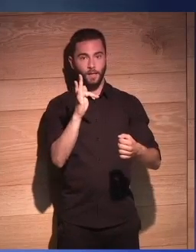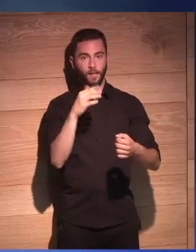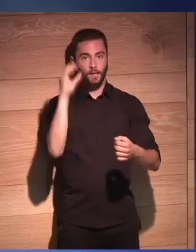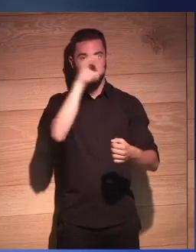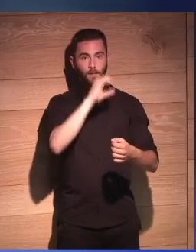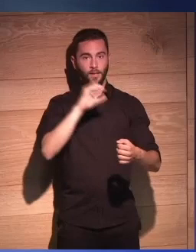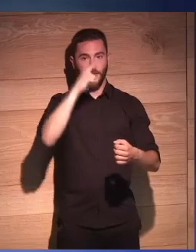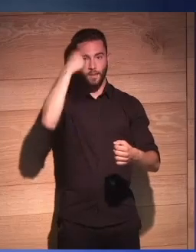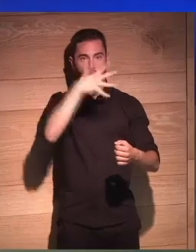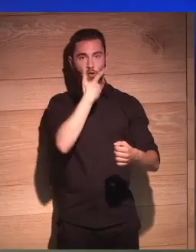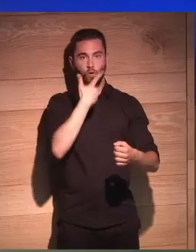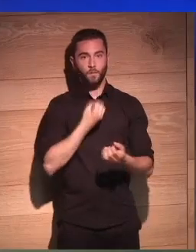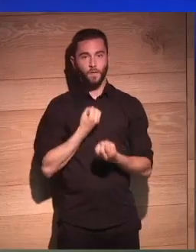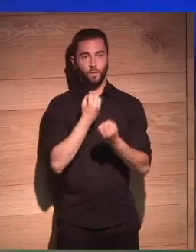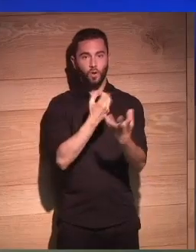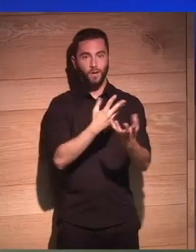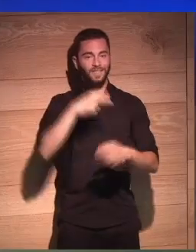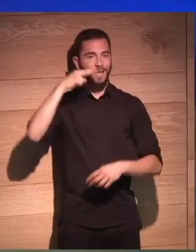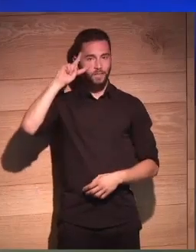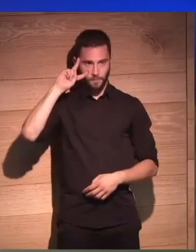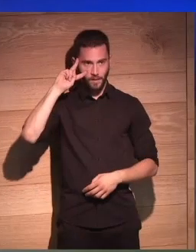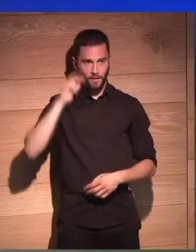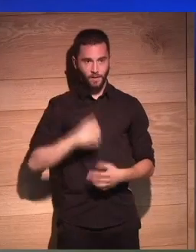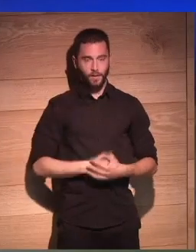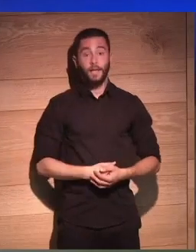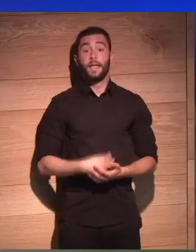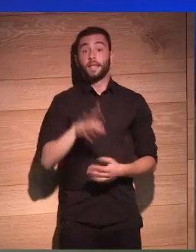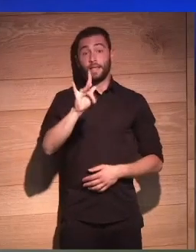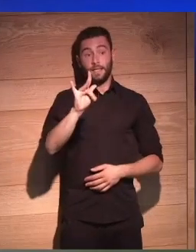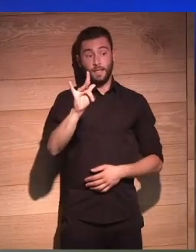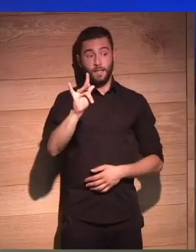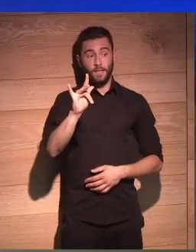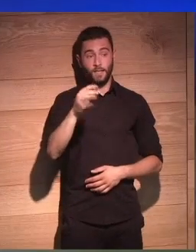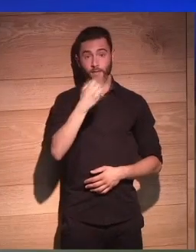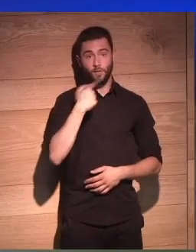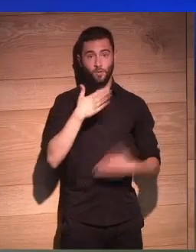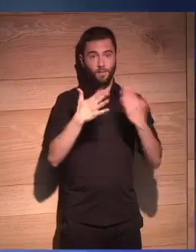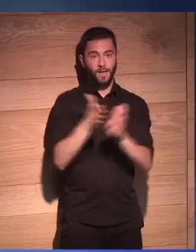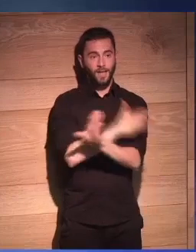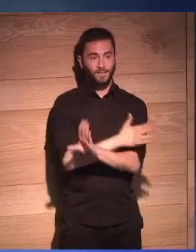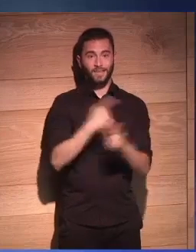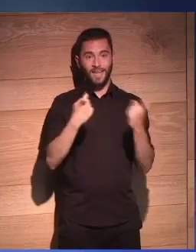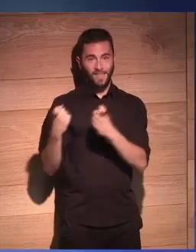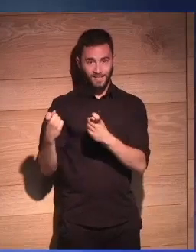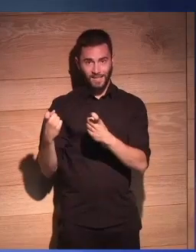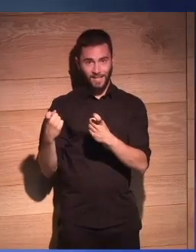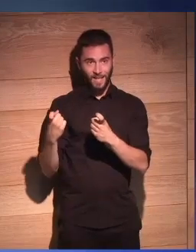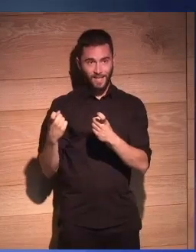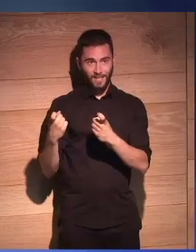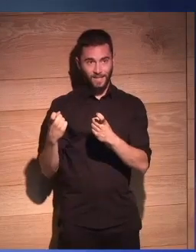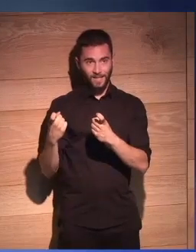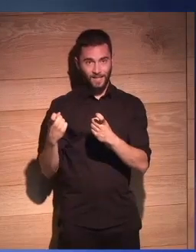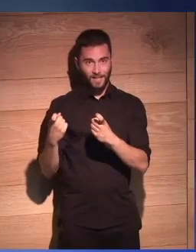todo ese conocimiento de la experiencia. Sí. Bueno, yo cuando hablaba antes de la necesidad de salir de